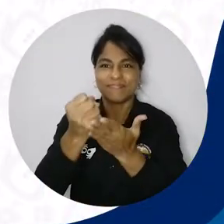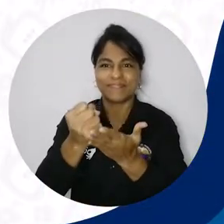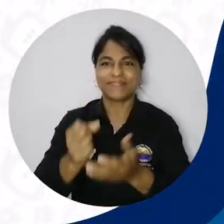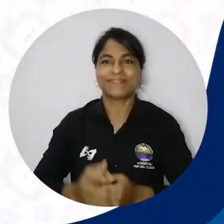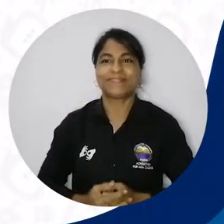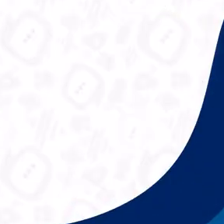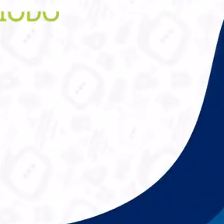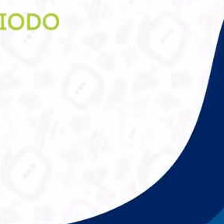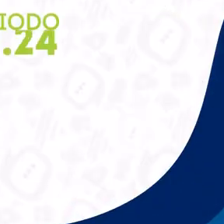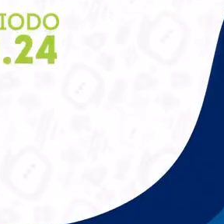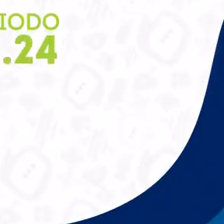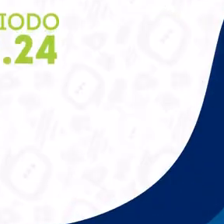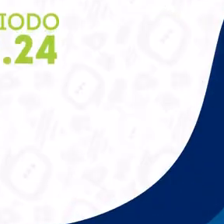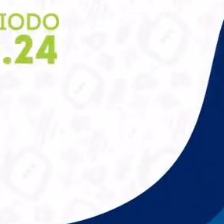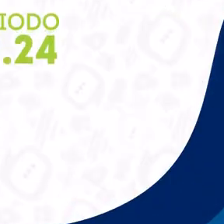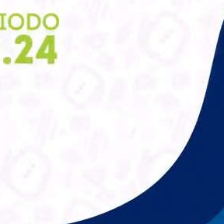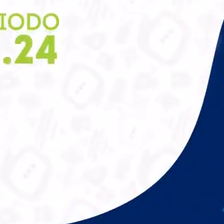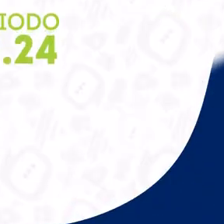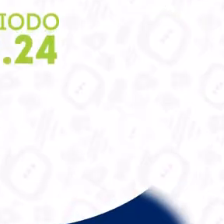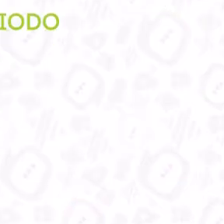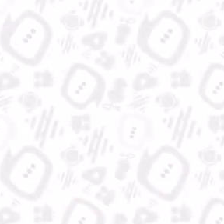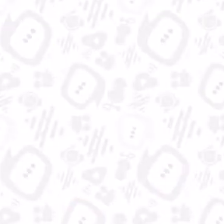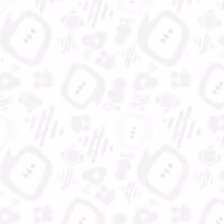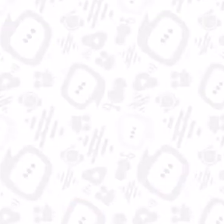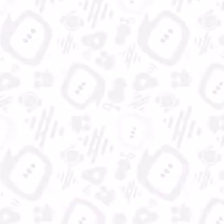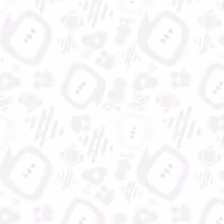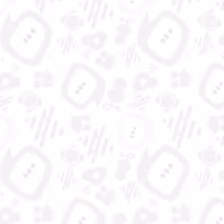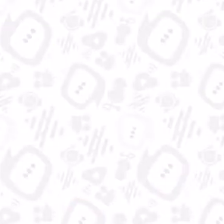Universidad del Magdalena, aún más incluyente e innovadora.